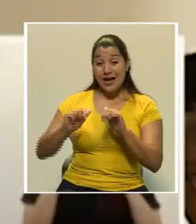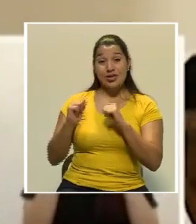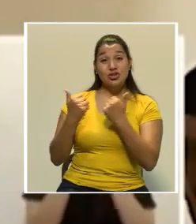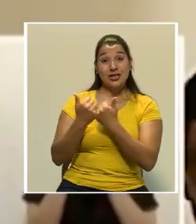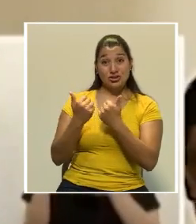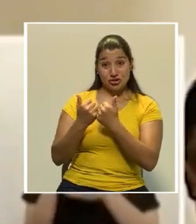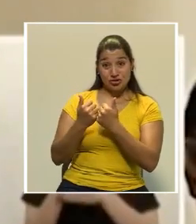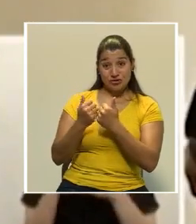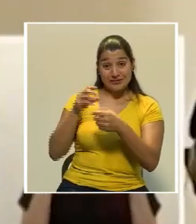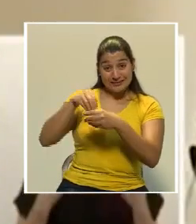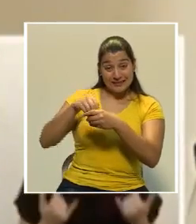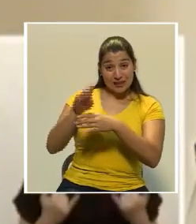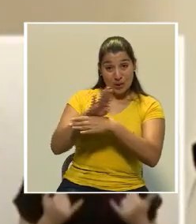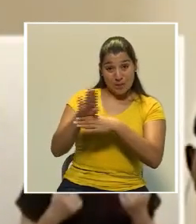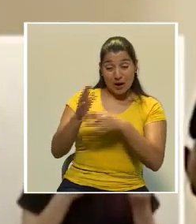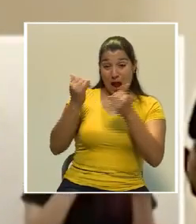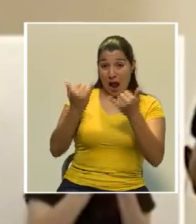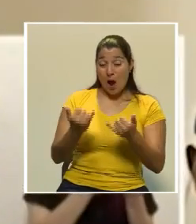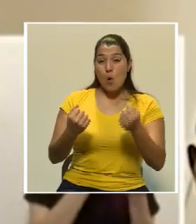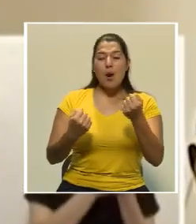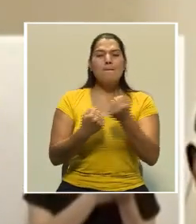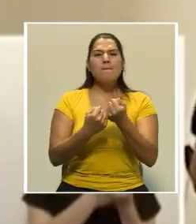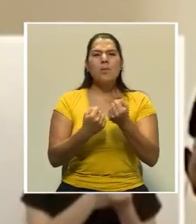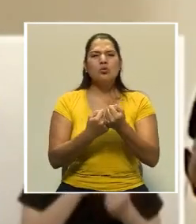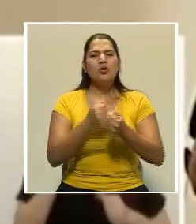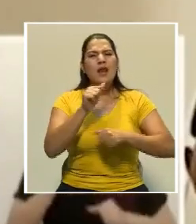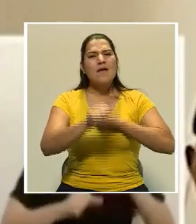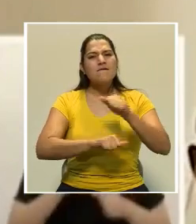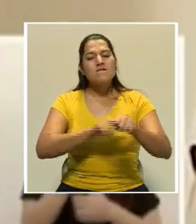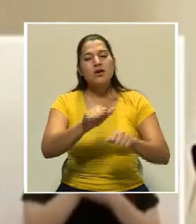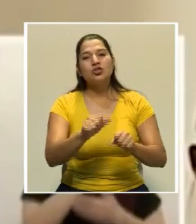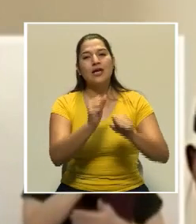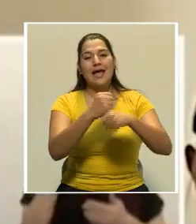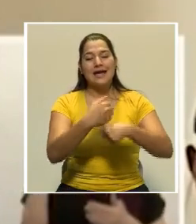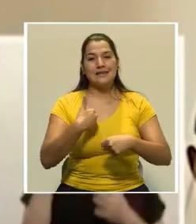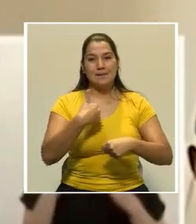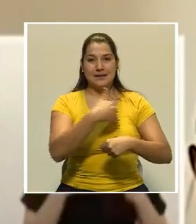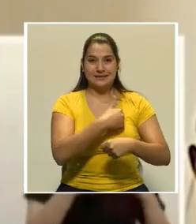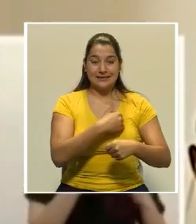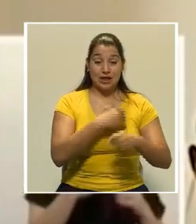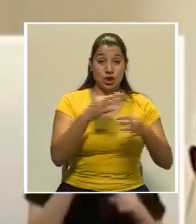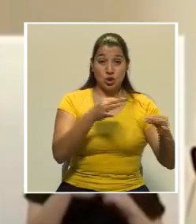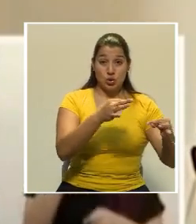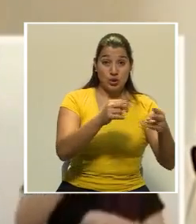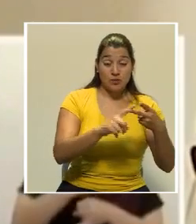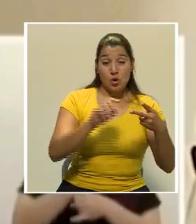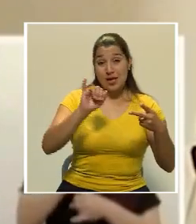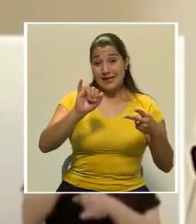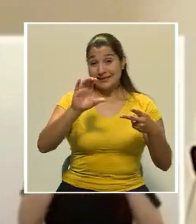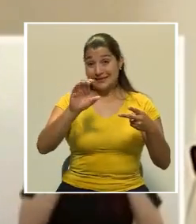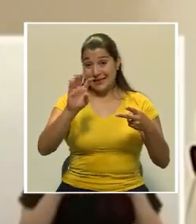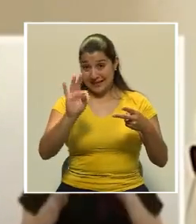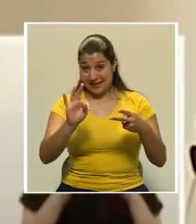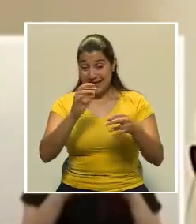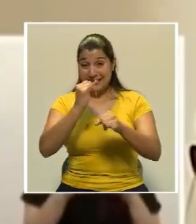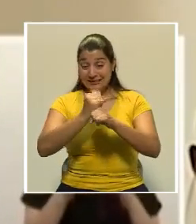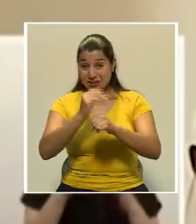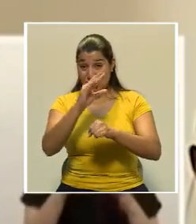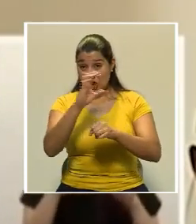Bancaria está apoyando, entre otros, el esfuerzo del Ministerio de Turismo y el Instituto Costarricense de Turismo con